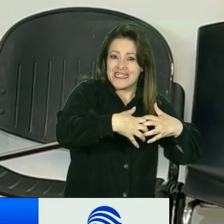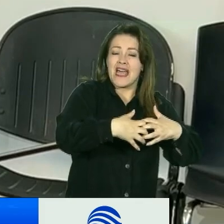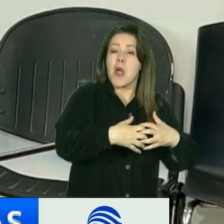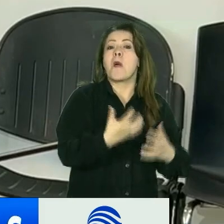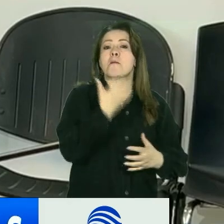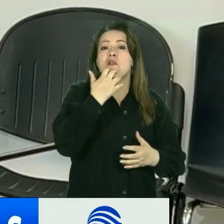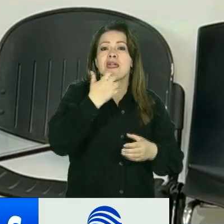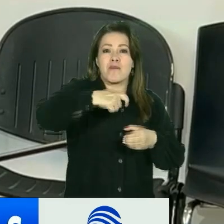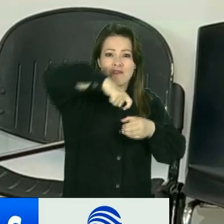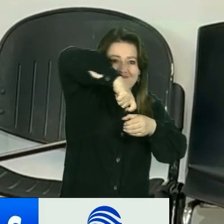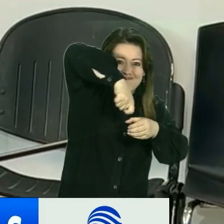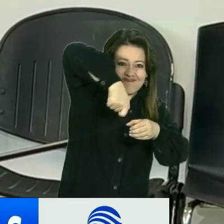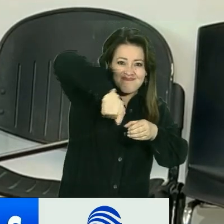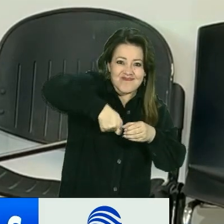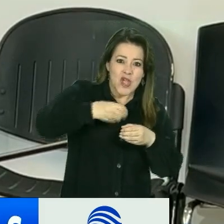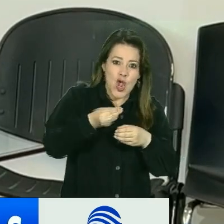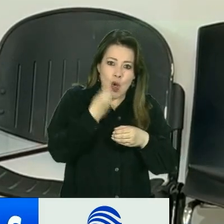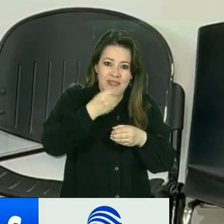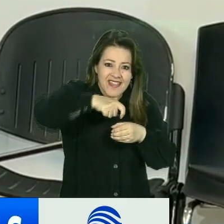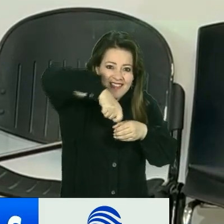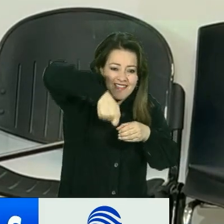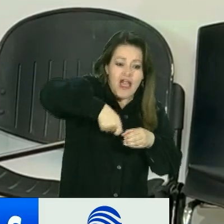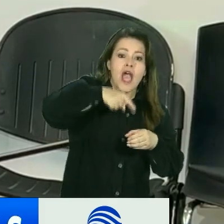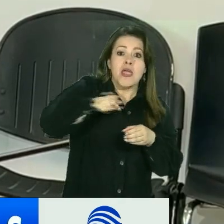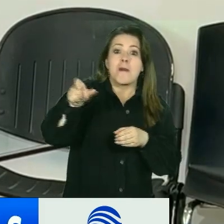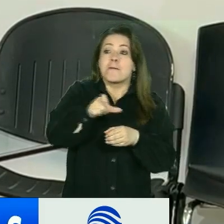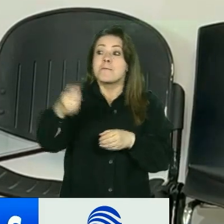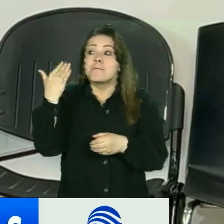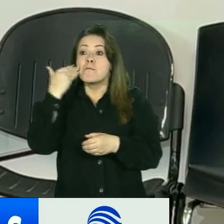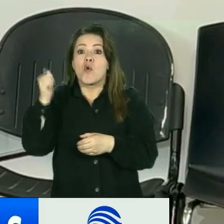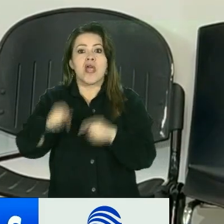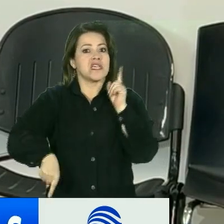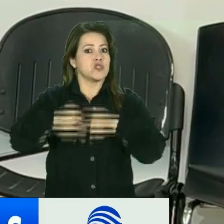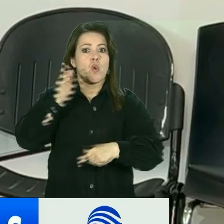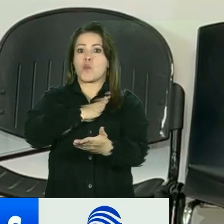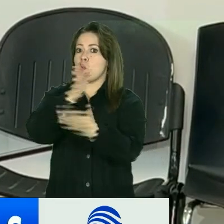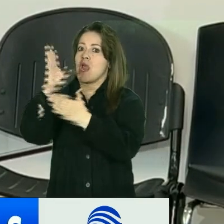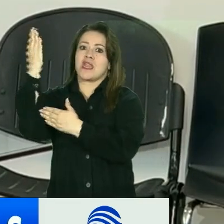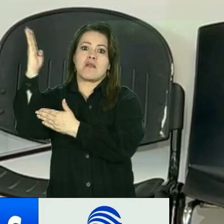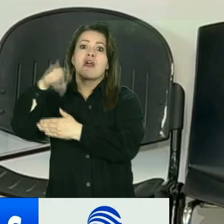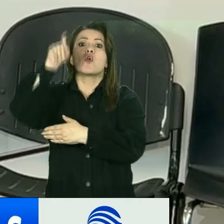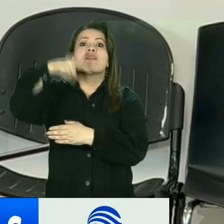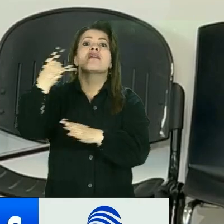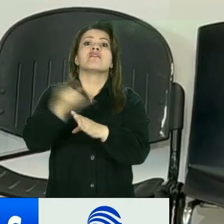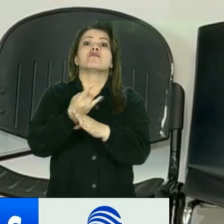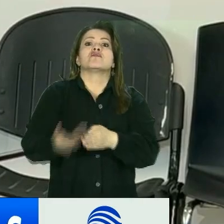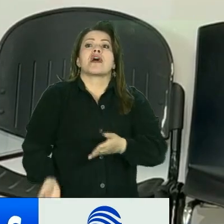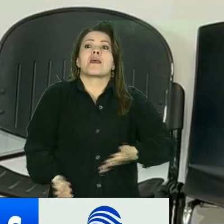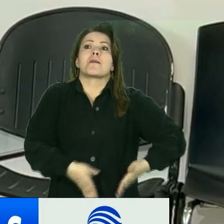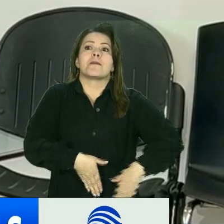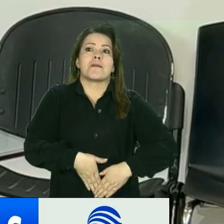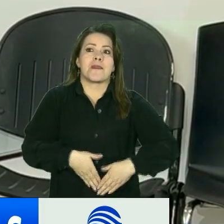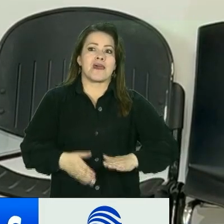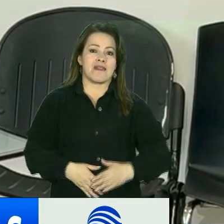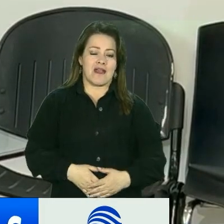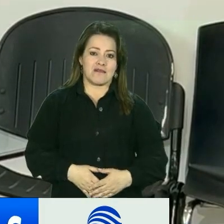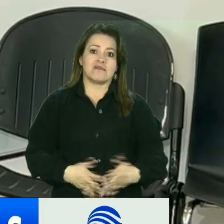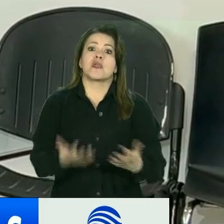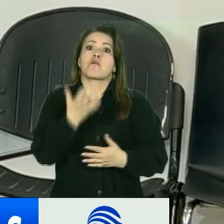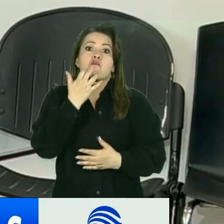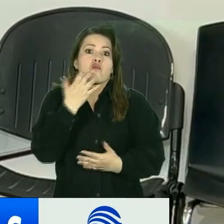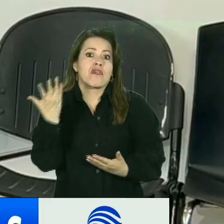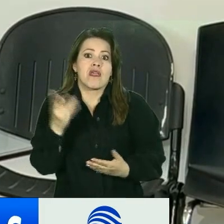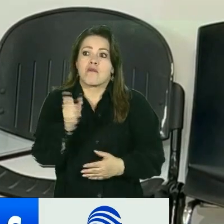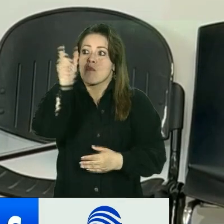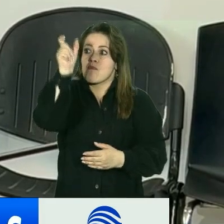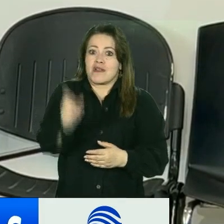encontrado que las condiciones en las que estas mujeres ejercen sus labores no son las mejores. Por ejemplo, no tienen el tiempo para